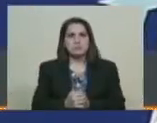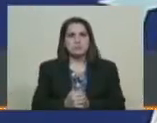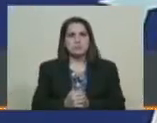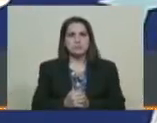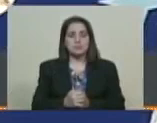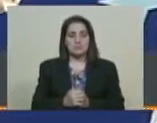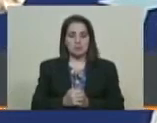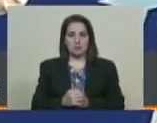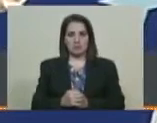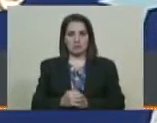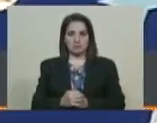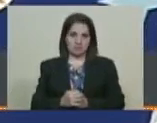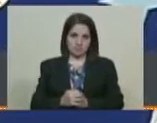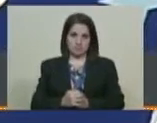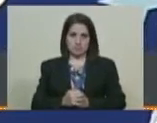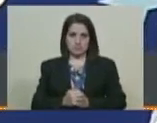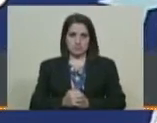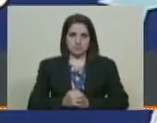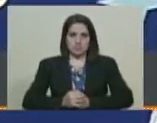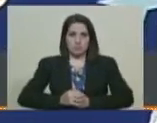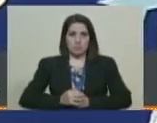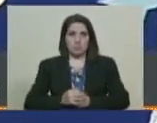Ahora, fíjense ustedes.